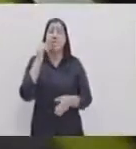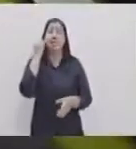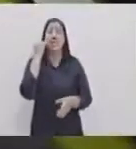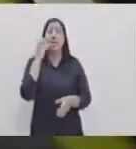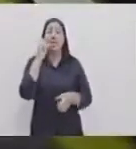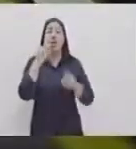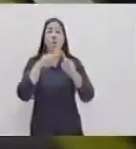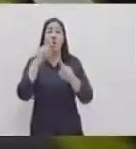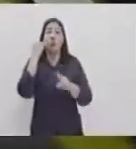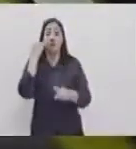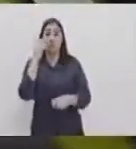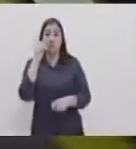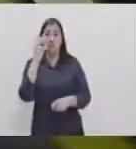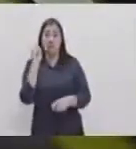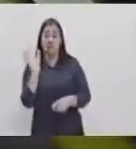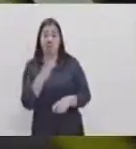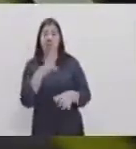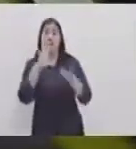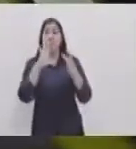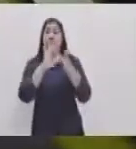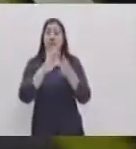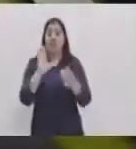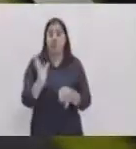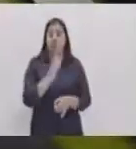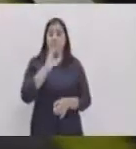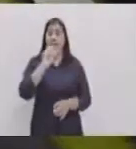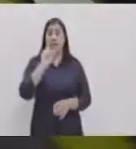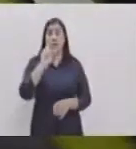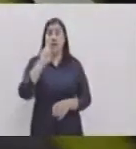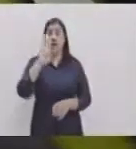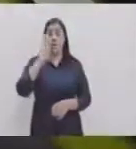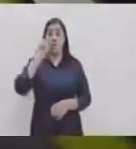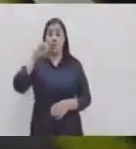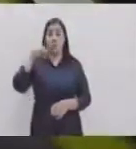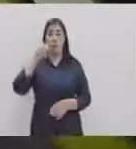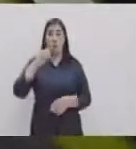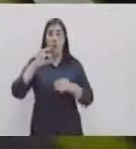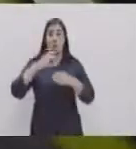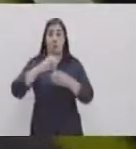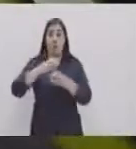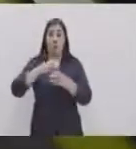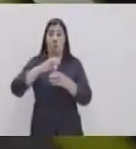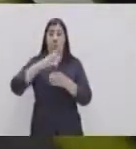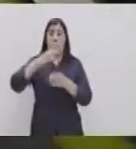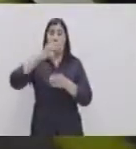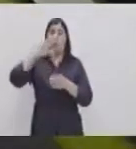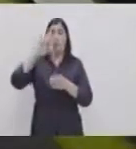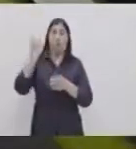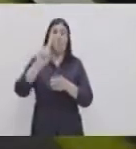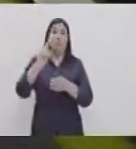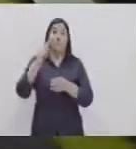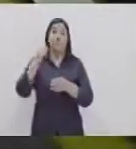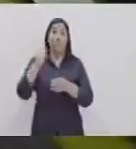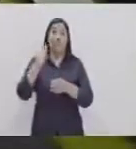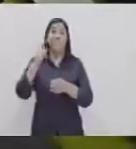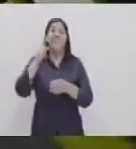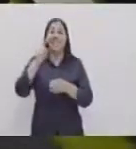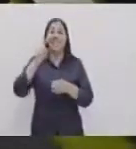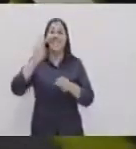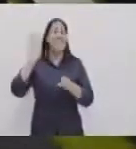carbono. Dióxido de carbono, y como usted mencionaba, ¿verdad? Pues es el mismo que se produce cuando nosotros exhalamos el